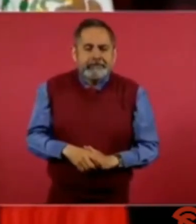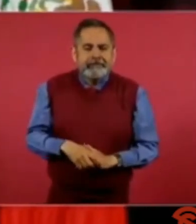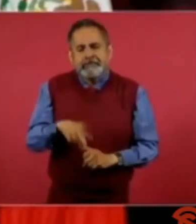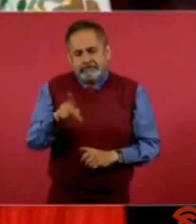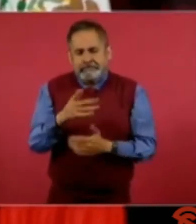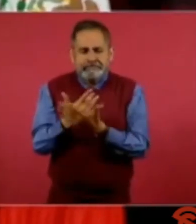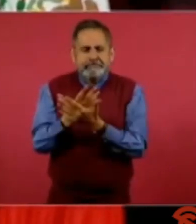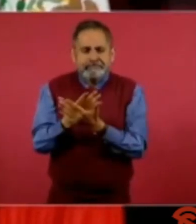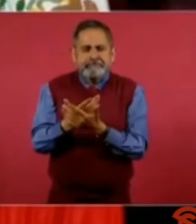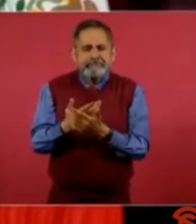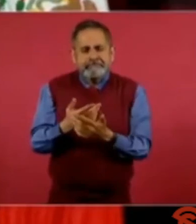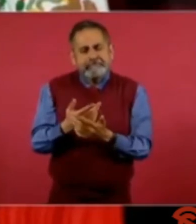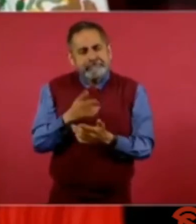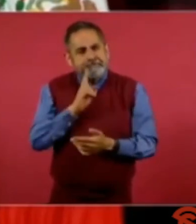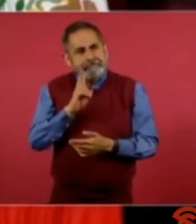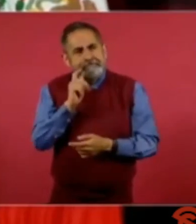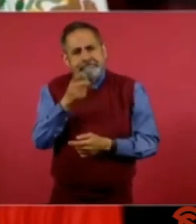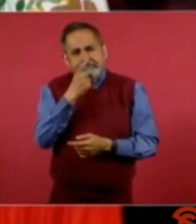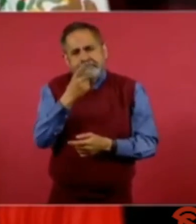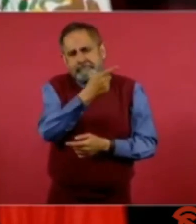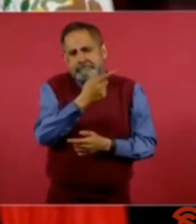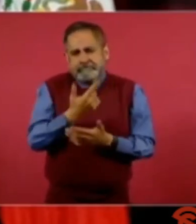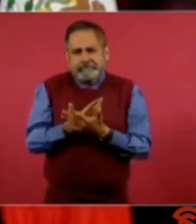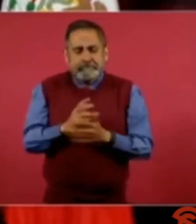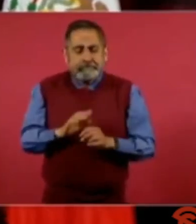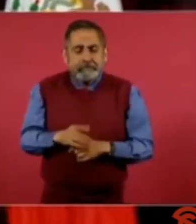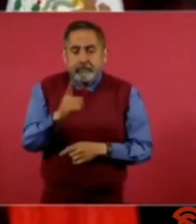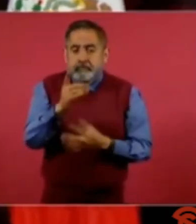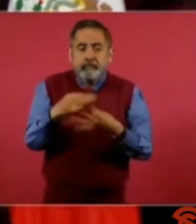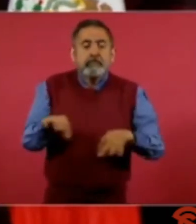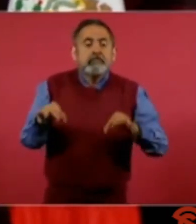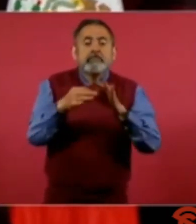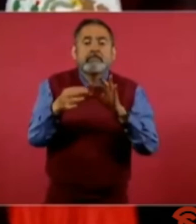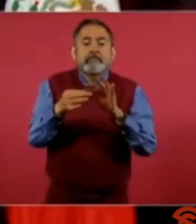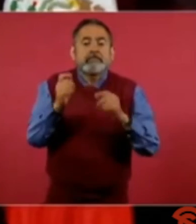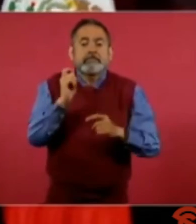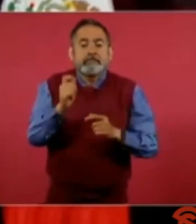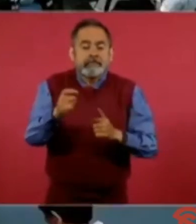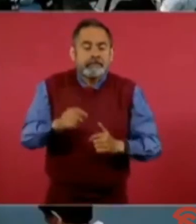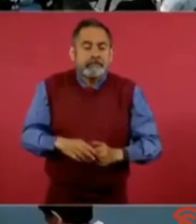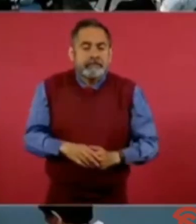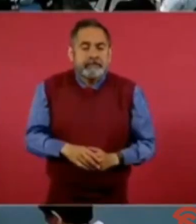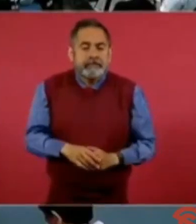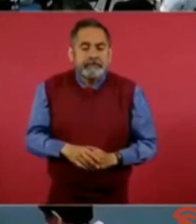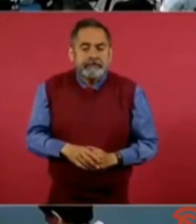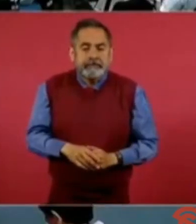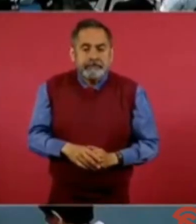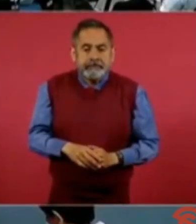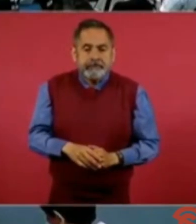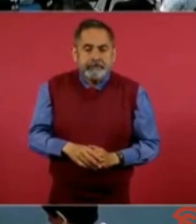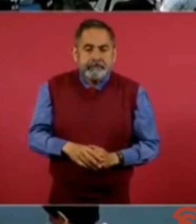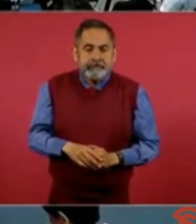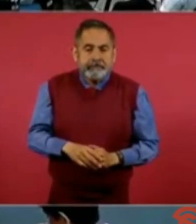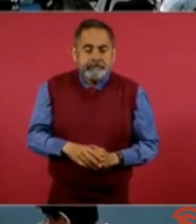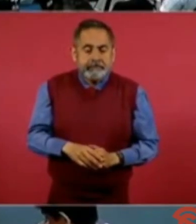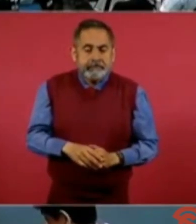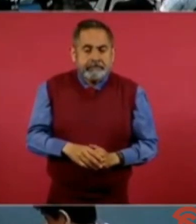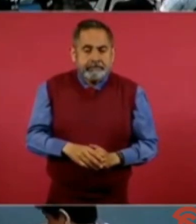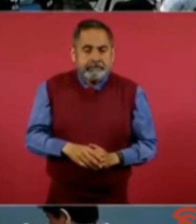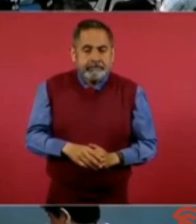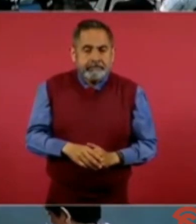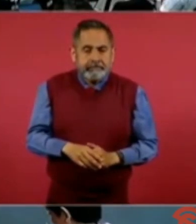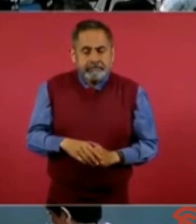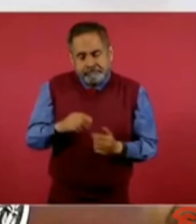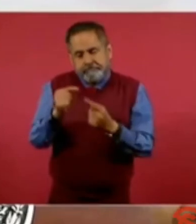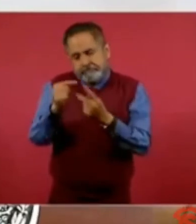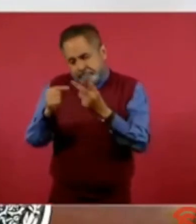esperarnos eh lo importante bueno entre